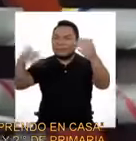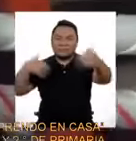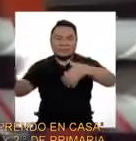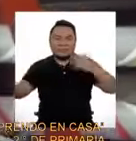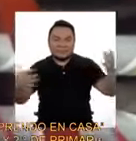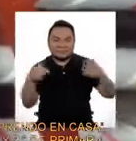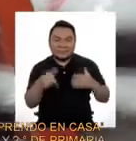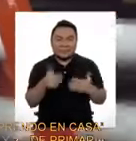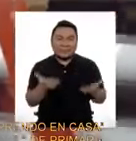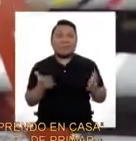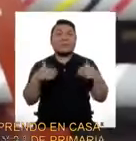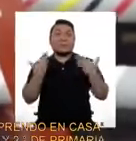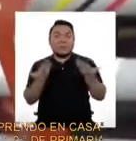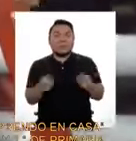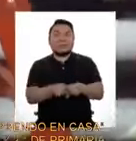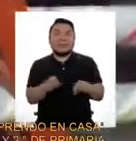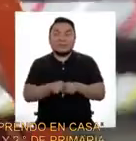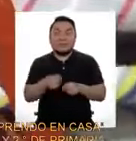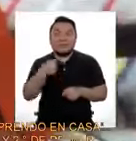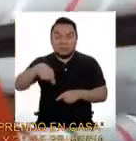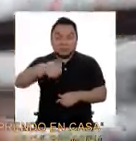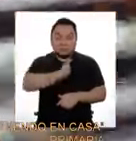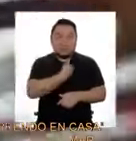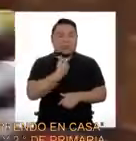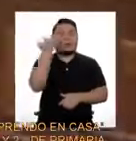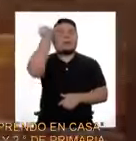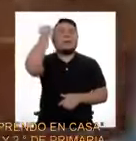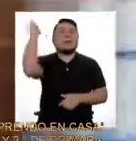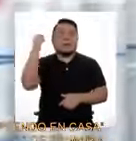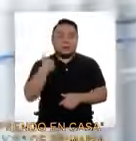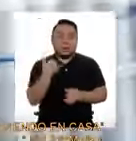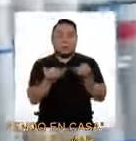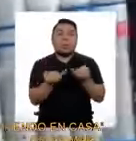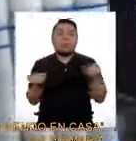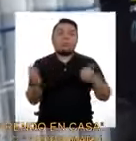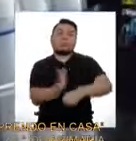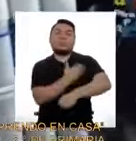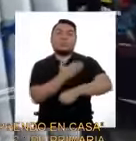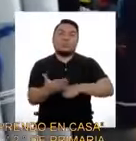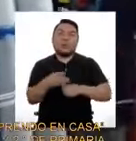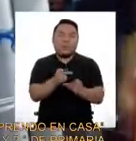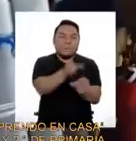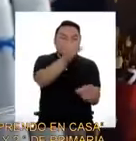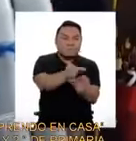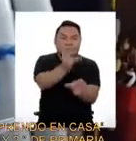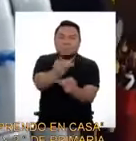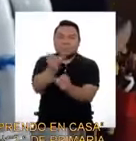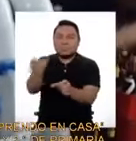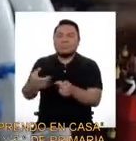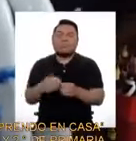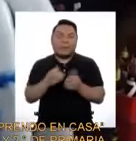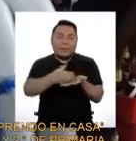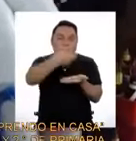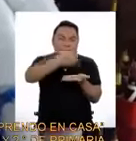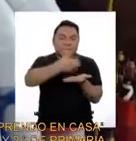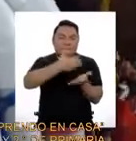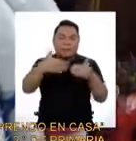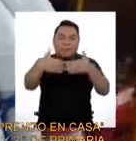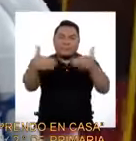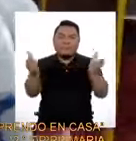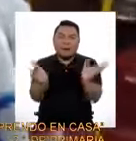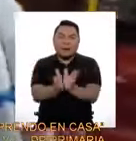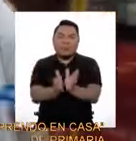eso, también que podíamos crear nosotros nuestros propios instrumentos. Podemos crearlos con tubos, con botellas, con baldes, con